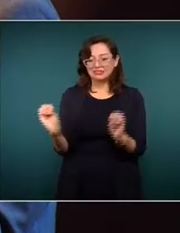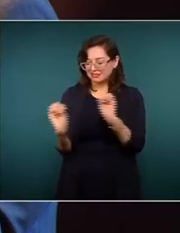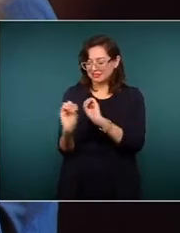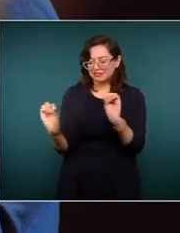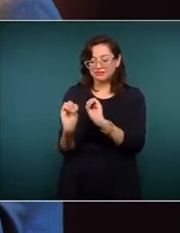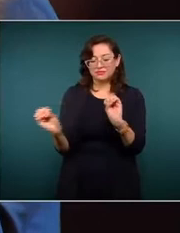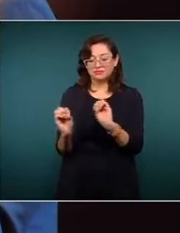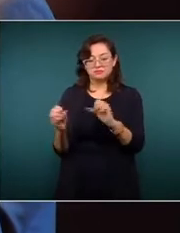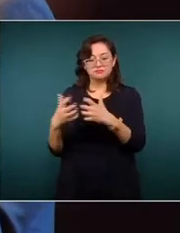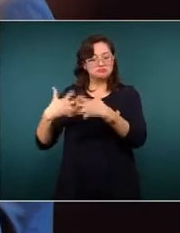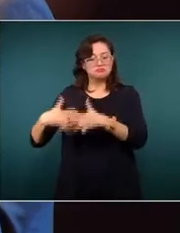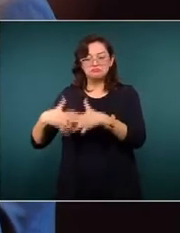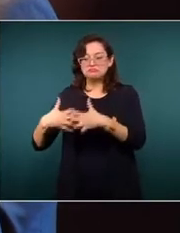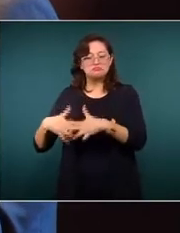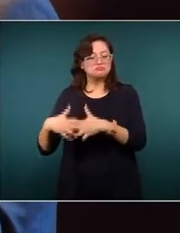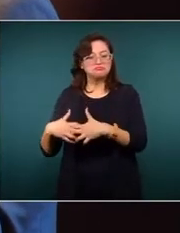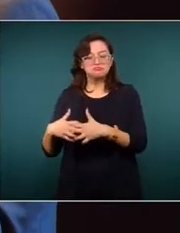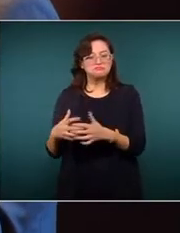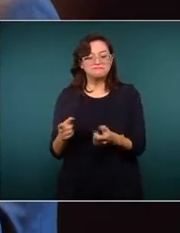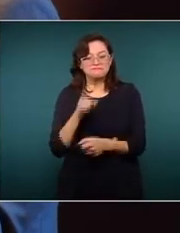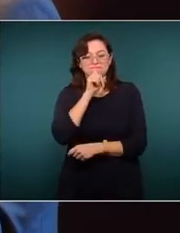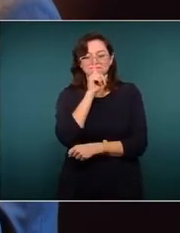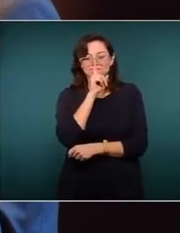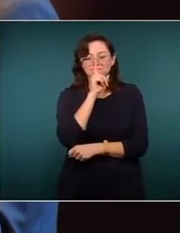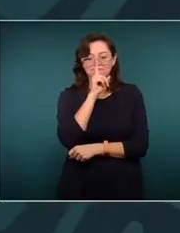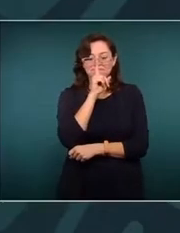eléctrica, no turbinan, ¿sí?,